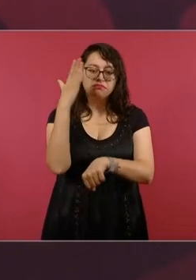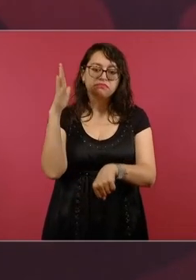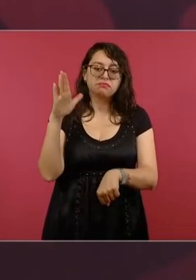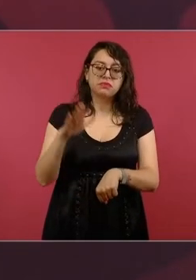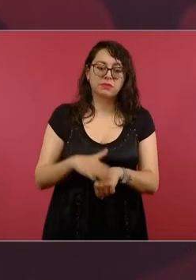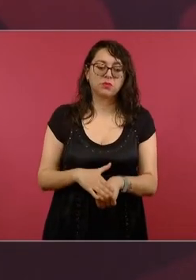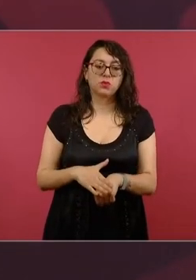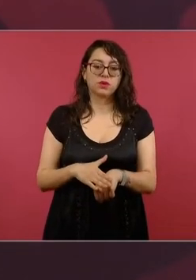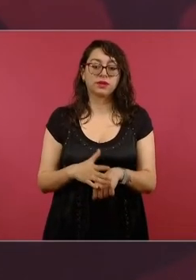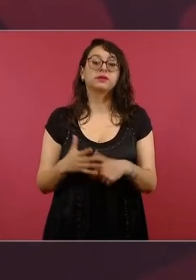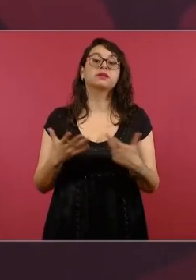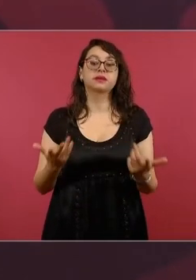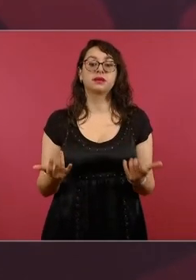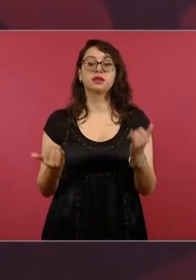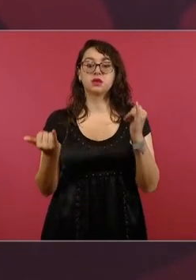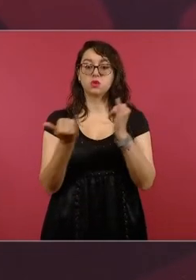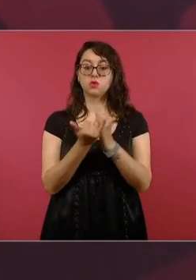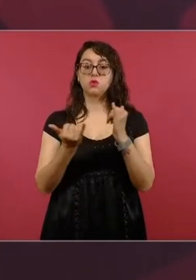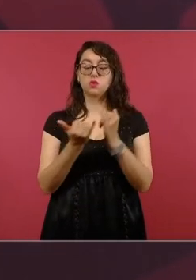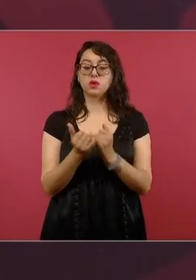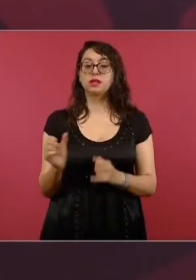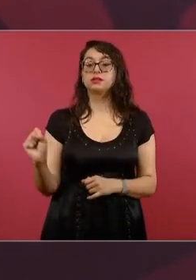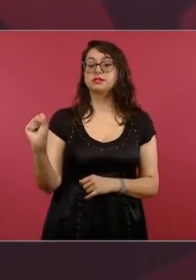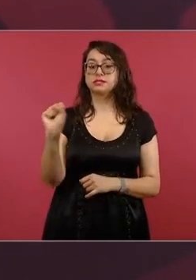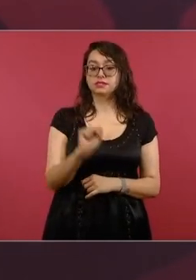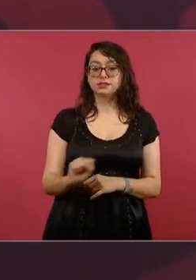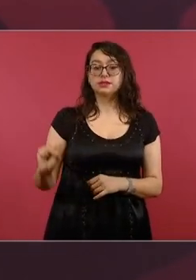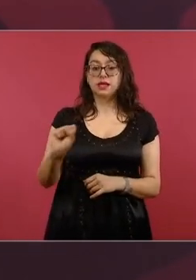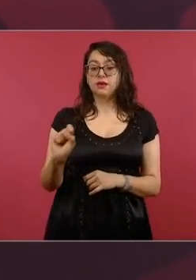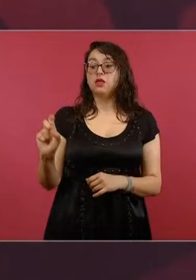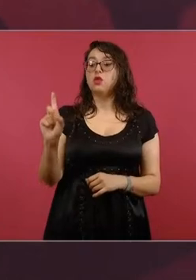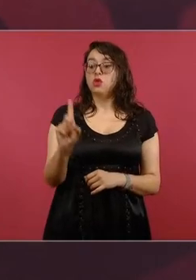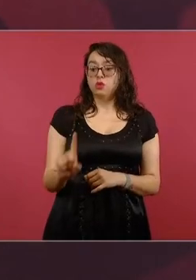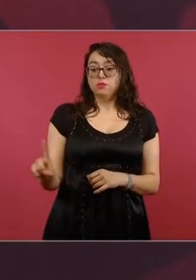todo el fin de semana se esté